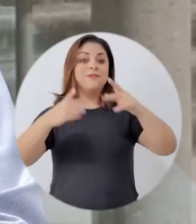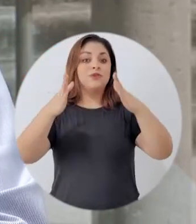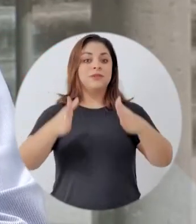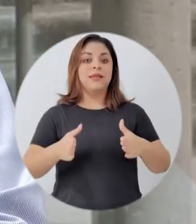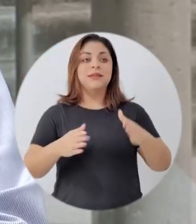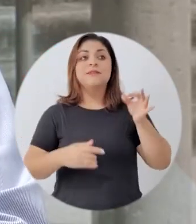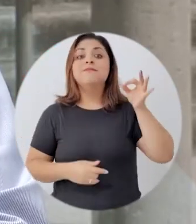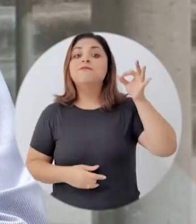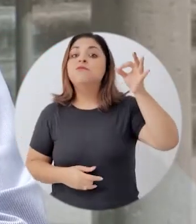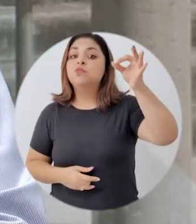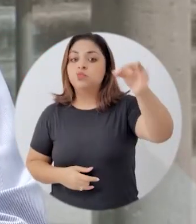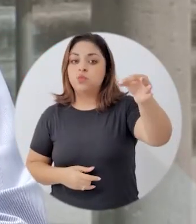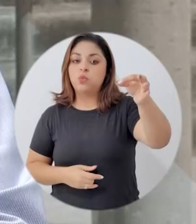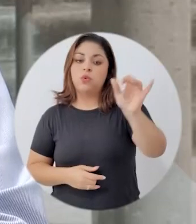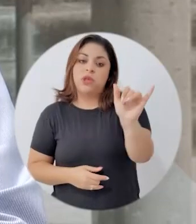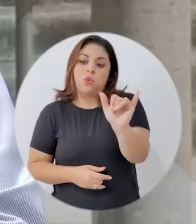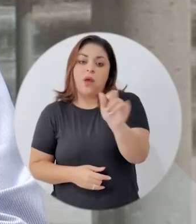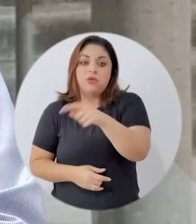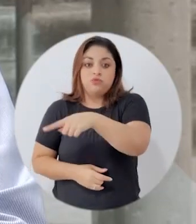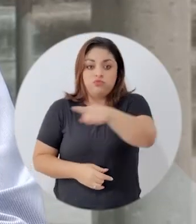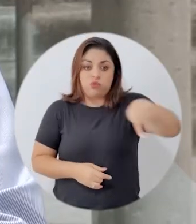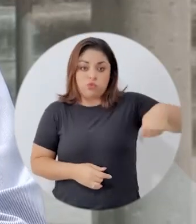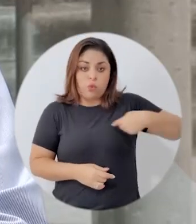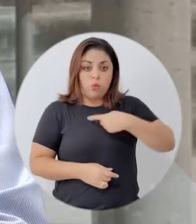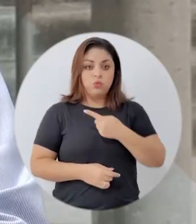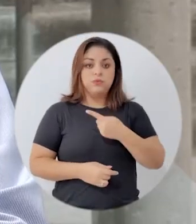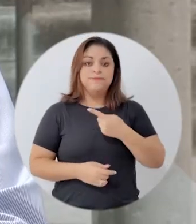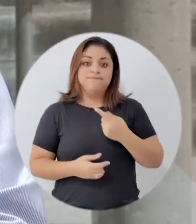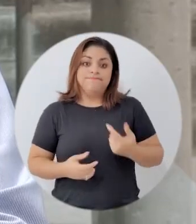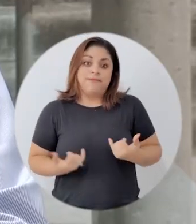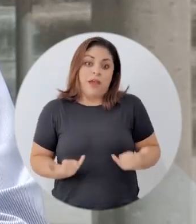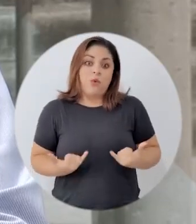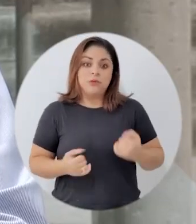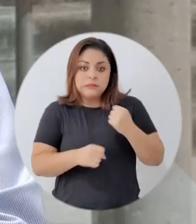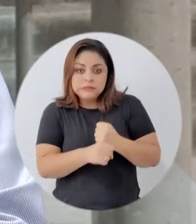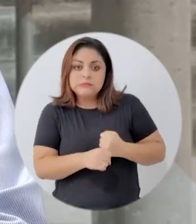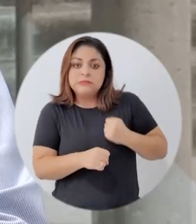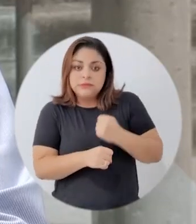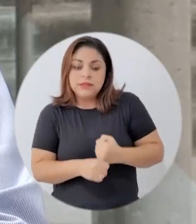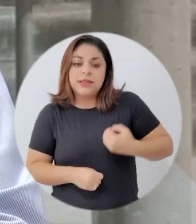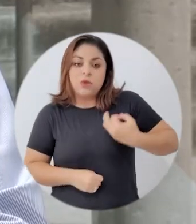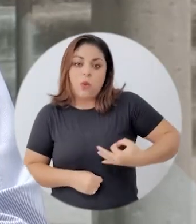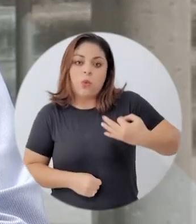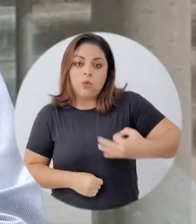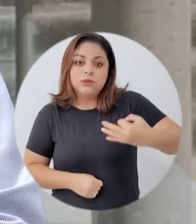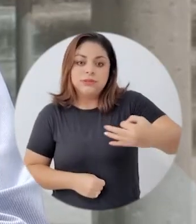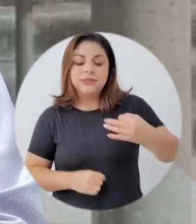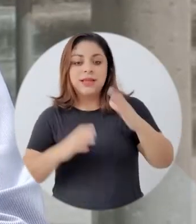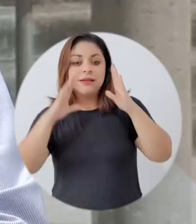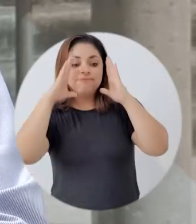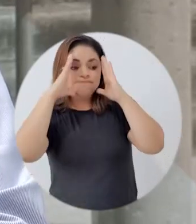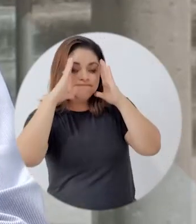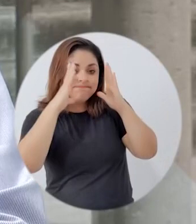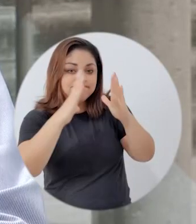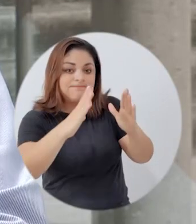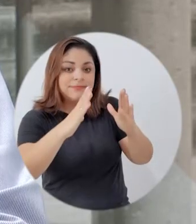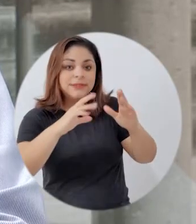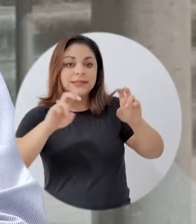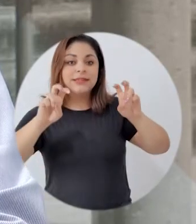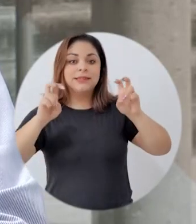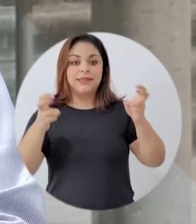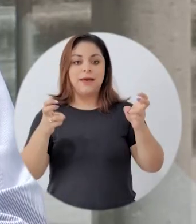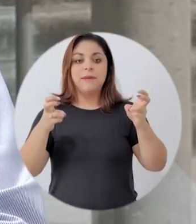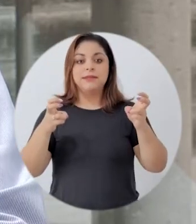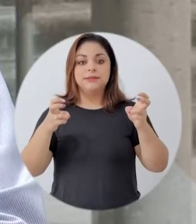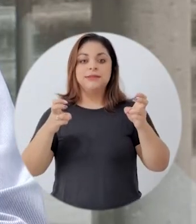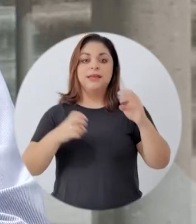más adelante son los que tanto como Rodrigo o como yo, pues estamos en la calle, en el día a día, atendiendo